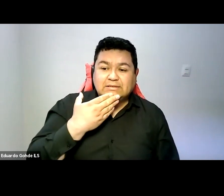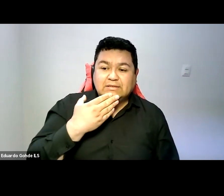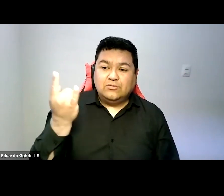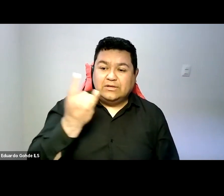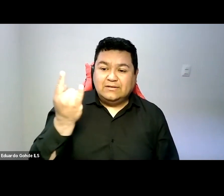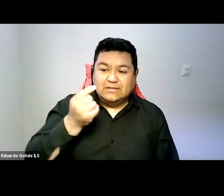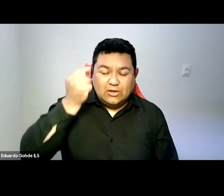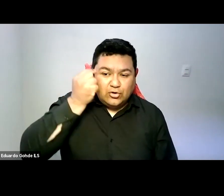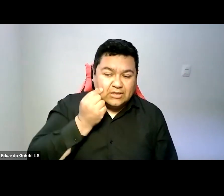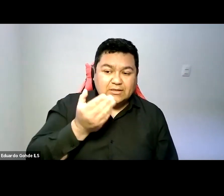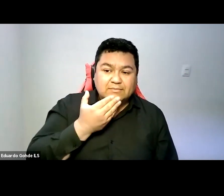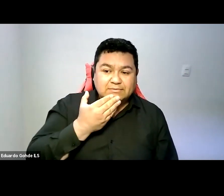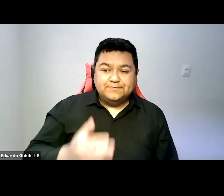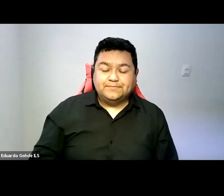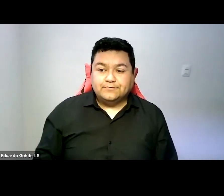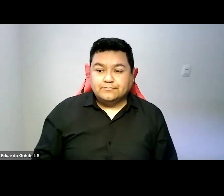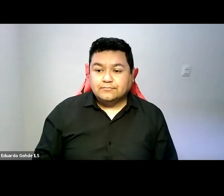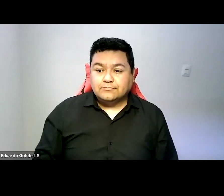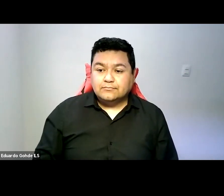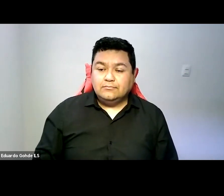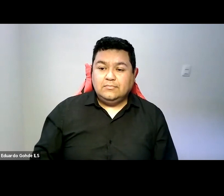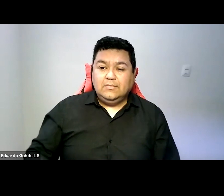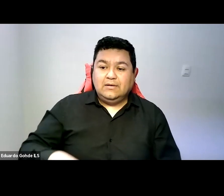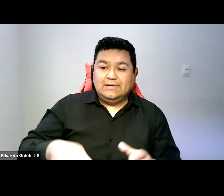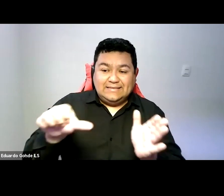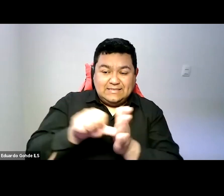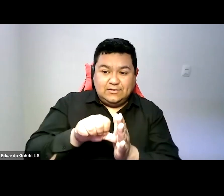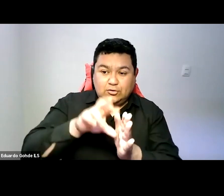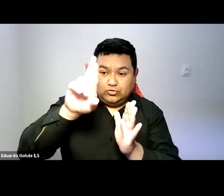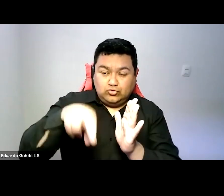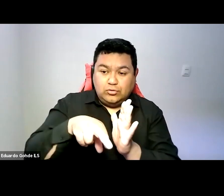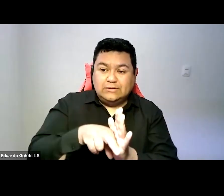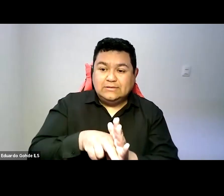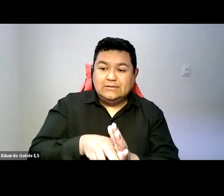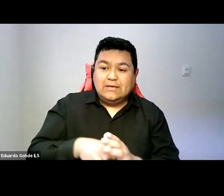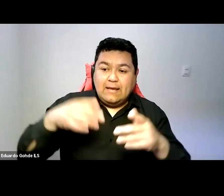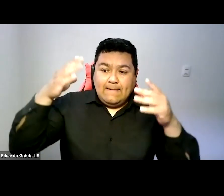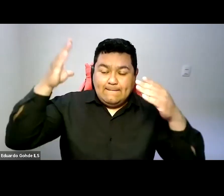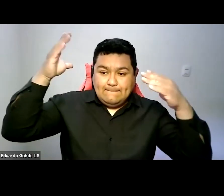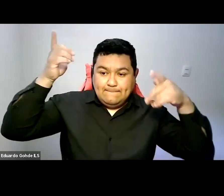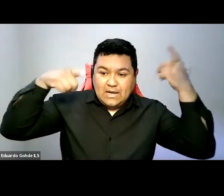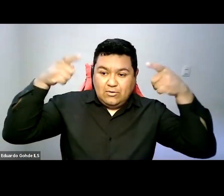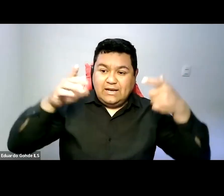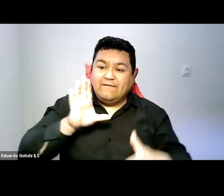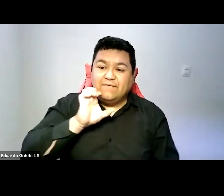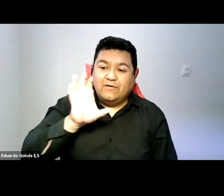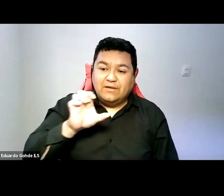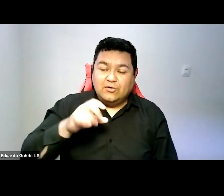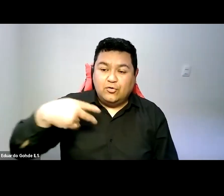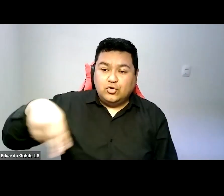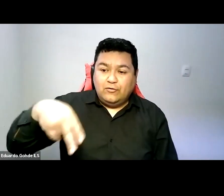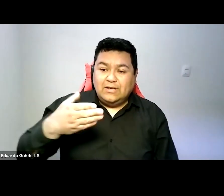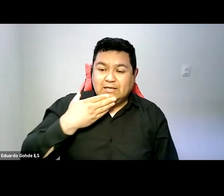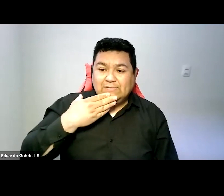Universidad de O'Higgins también. Luego viene el Congreso de la Zona Centro-Sur, que agrupa las regiones del Maule, Biobío, Ñuble y la